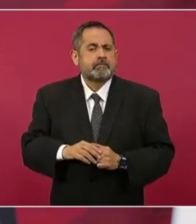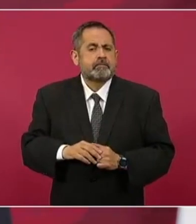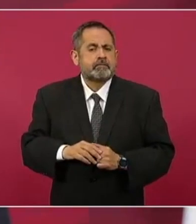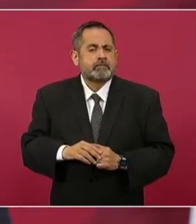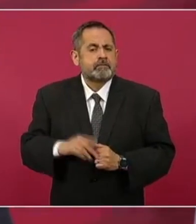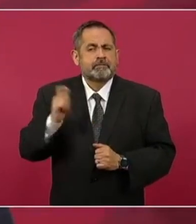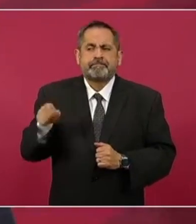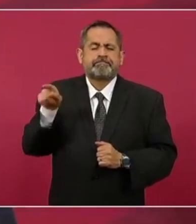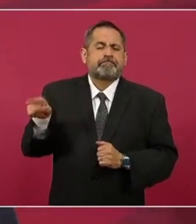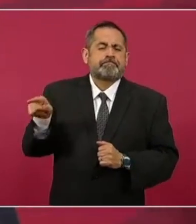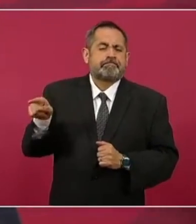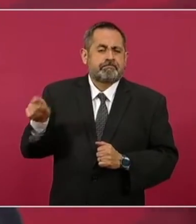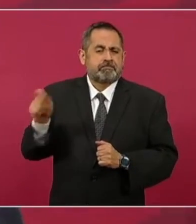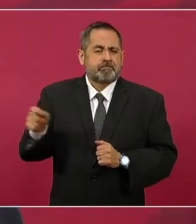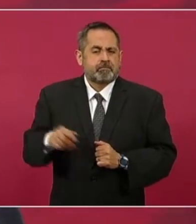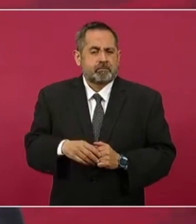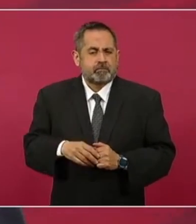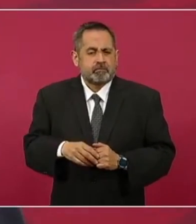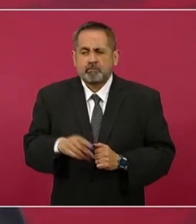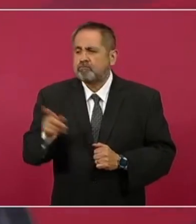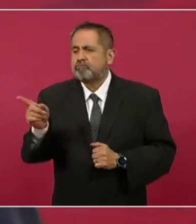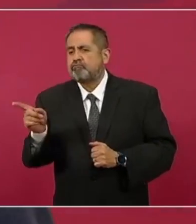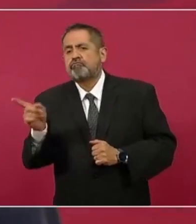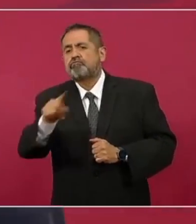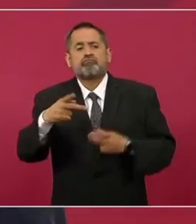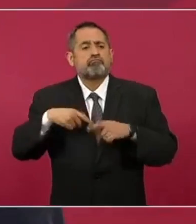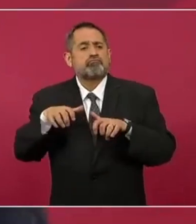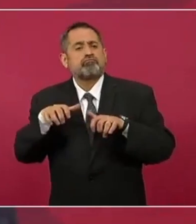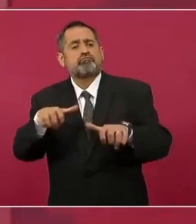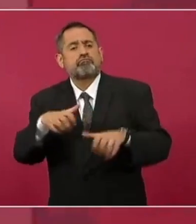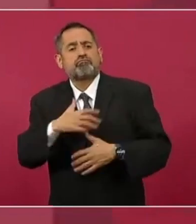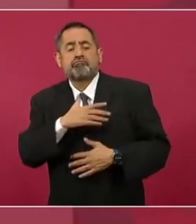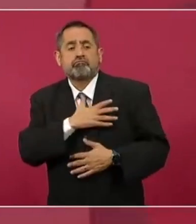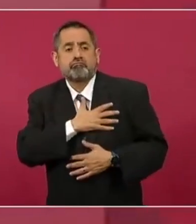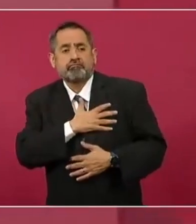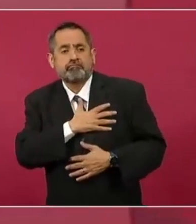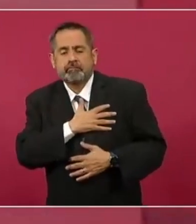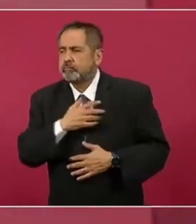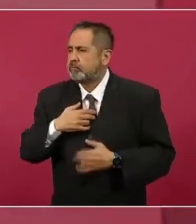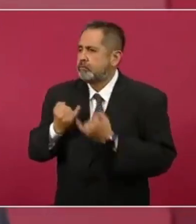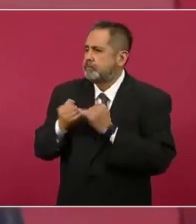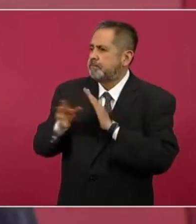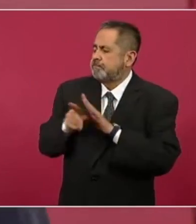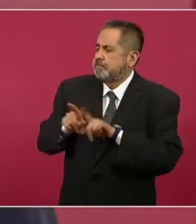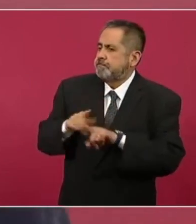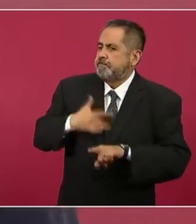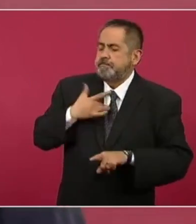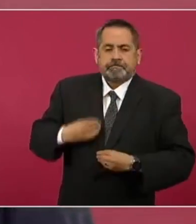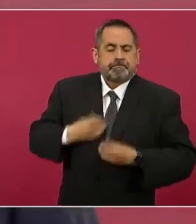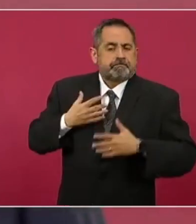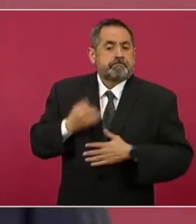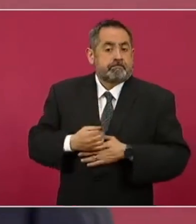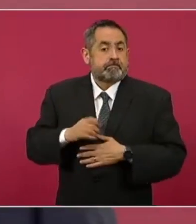es eso, el profundo amor que le tenía al pueblo de México,